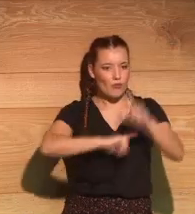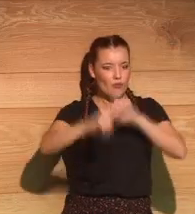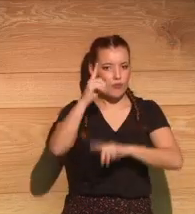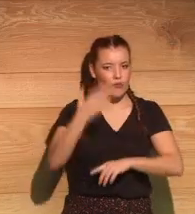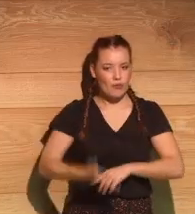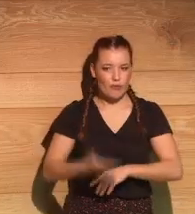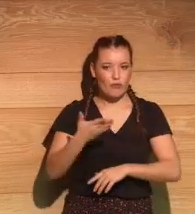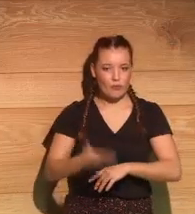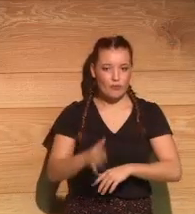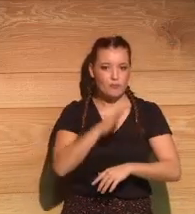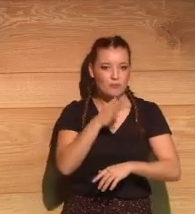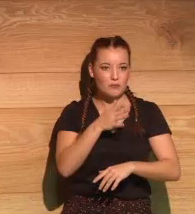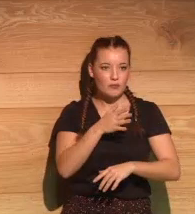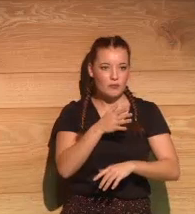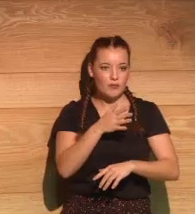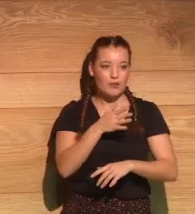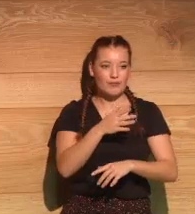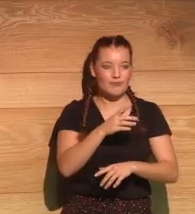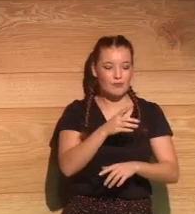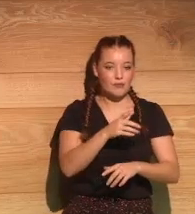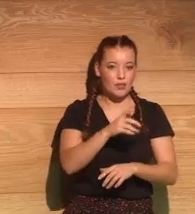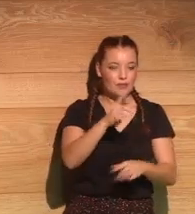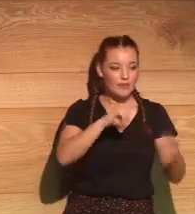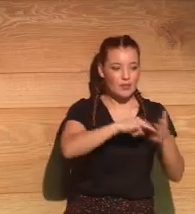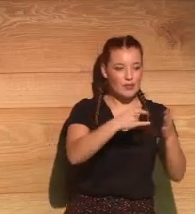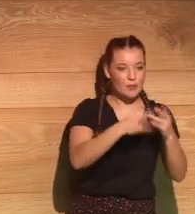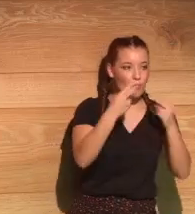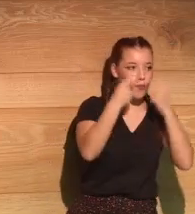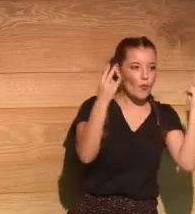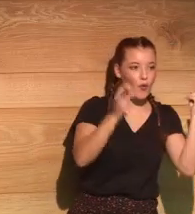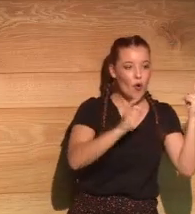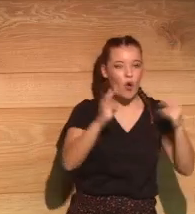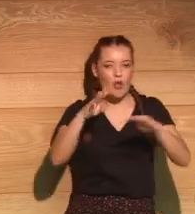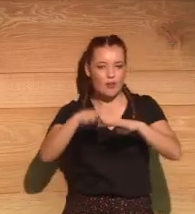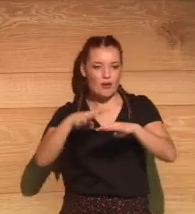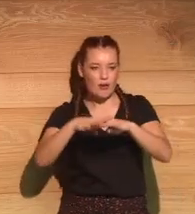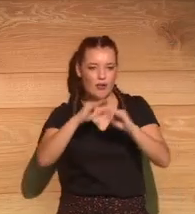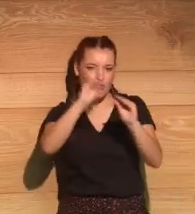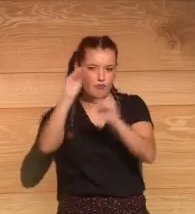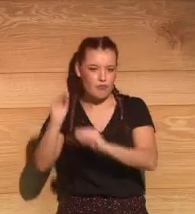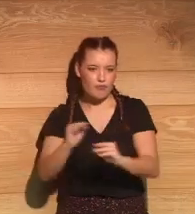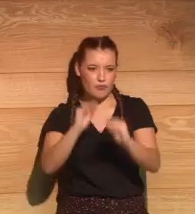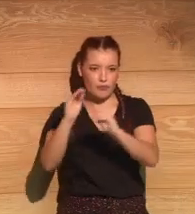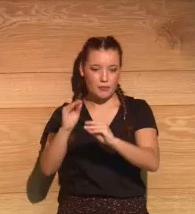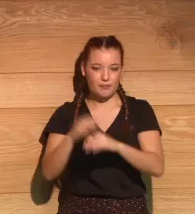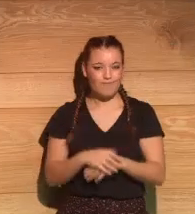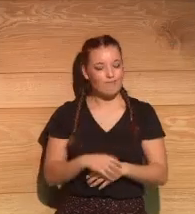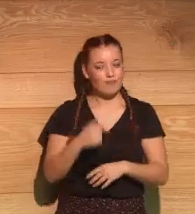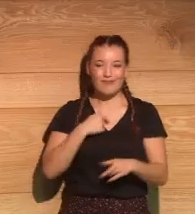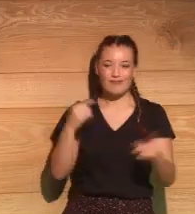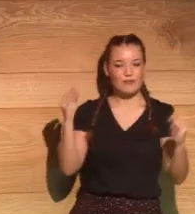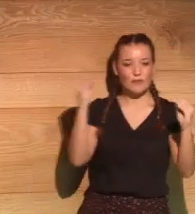los sistemas educativos públicos y estas redes formadoras. Me parece que son complicados de... Yo, por discrepar,